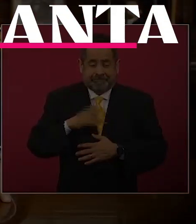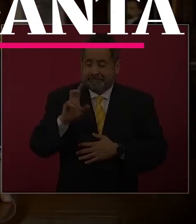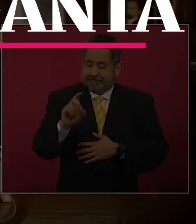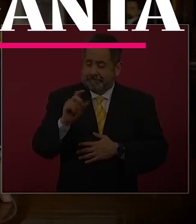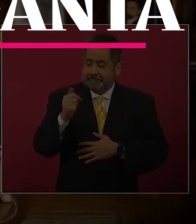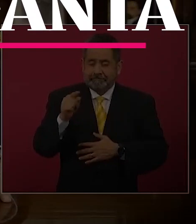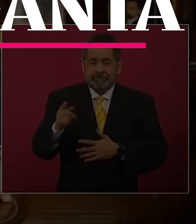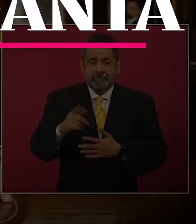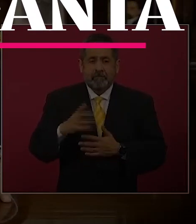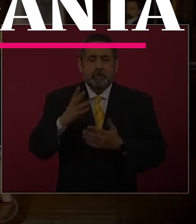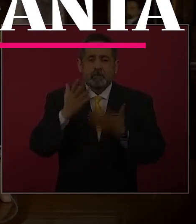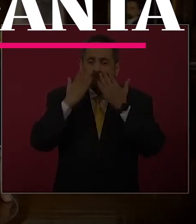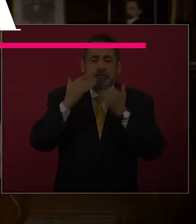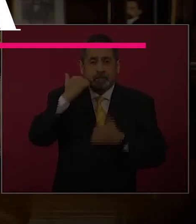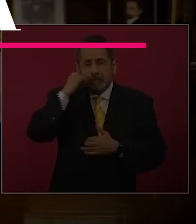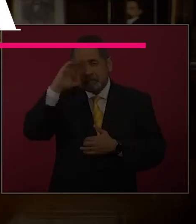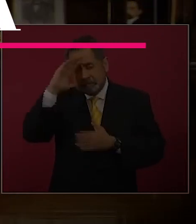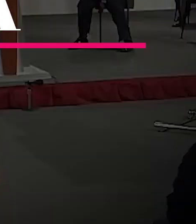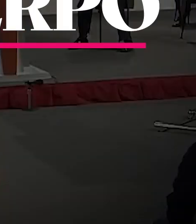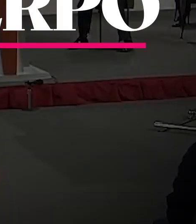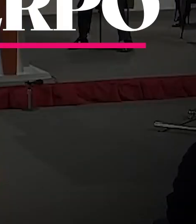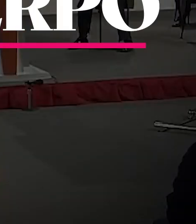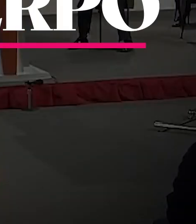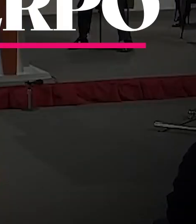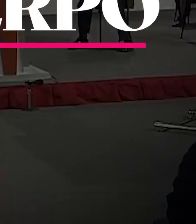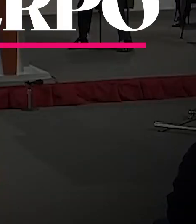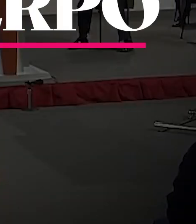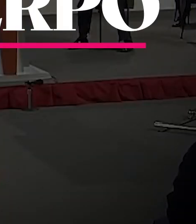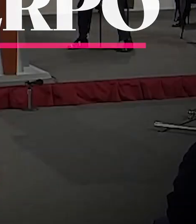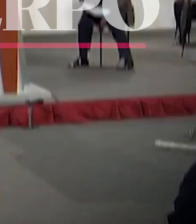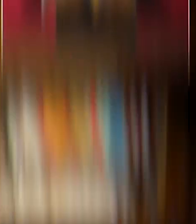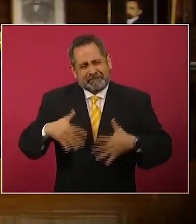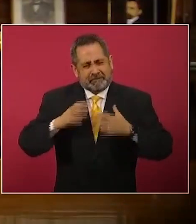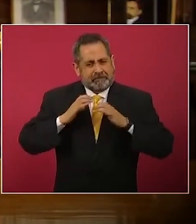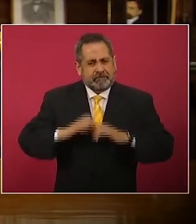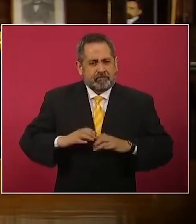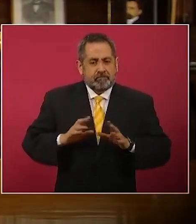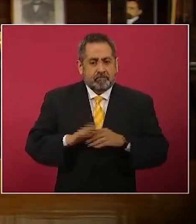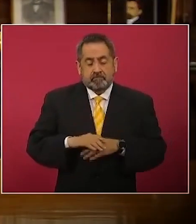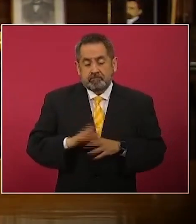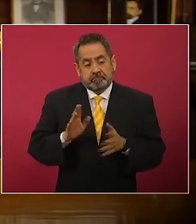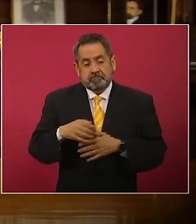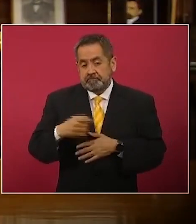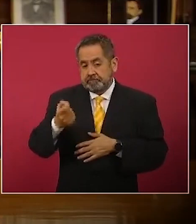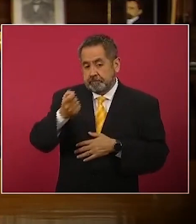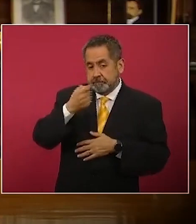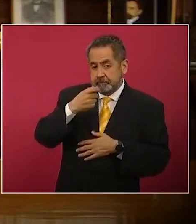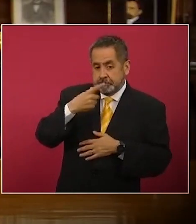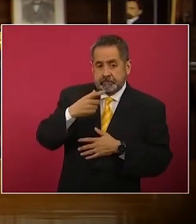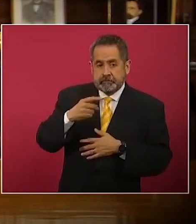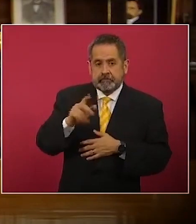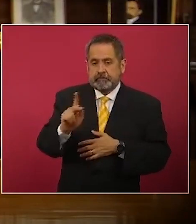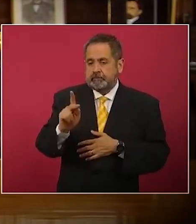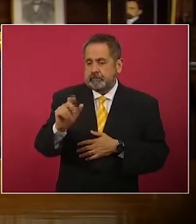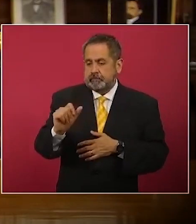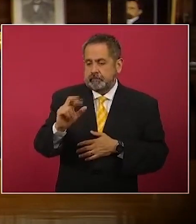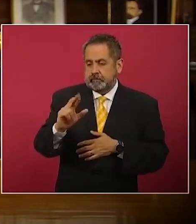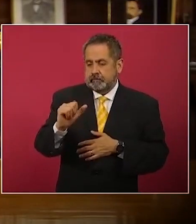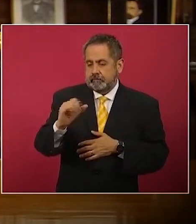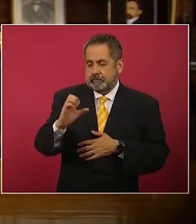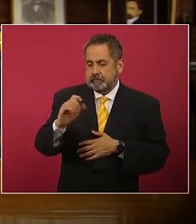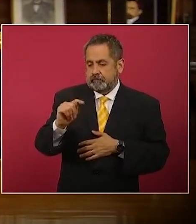solo con heredor de garganta, ronquera y dolor de cuerpo. Estoy tomando paracetamol